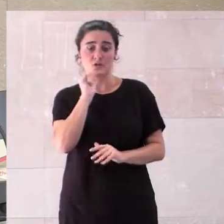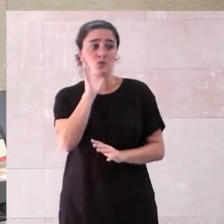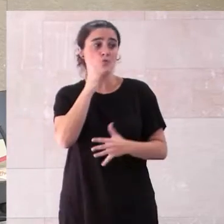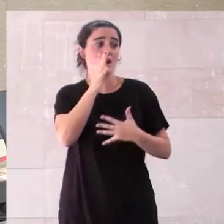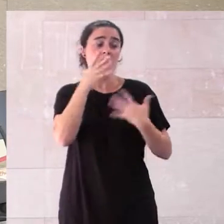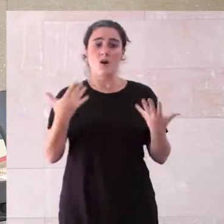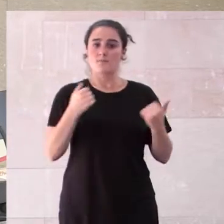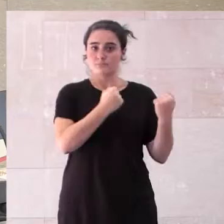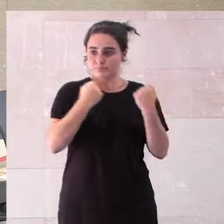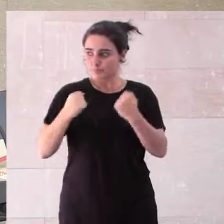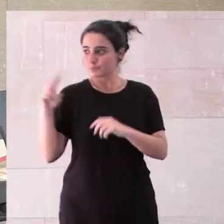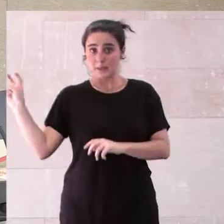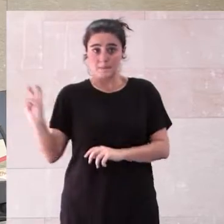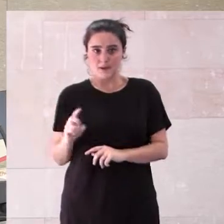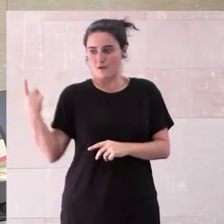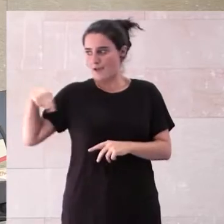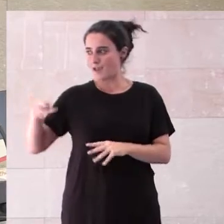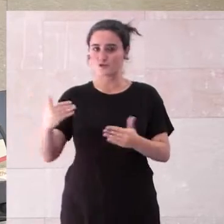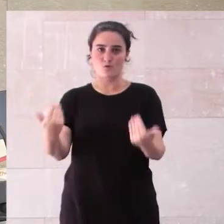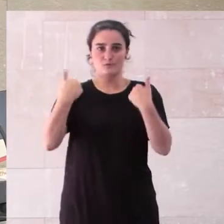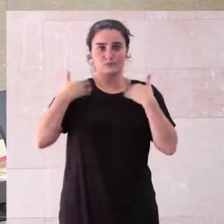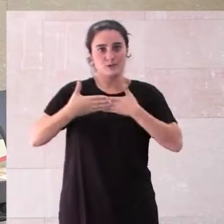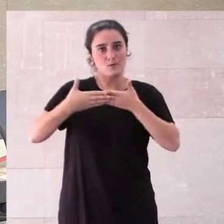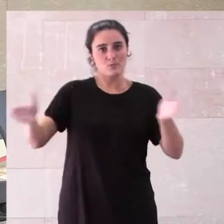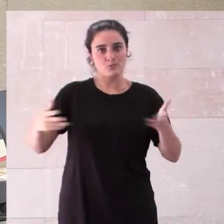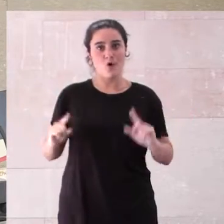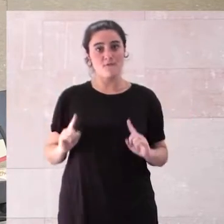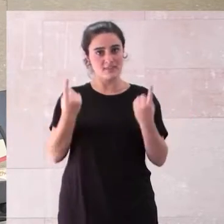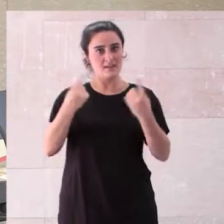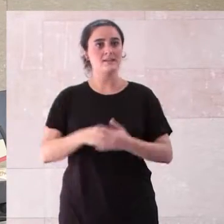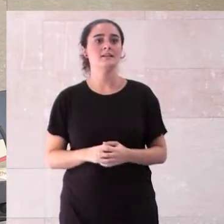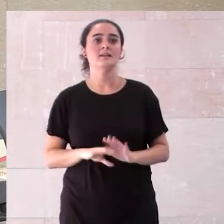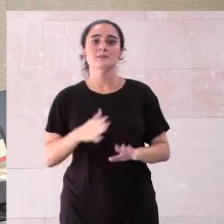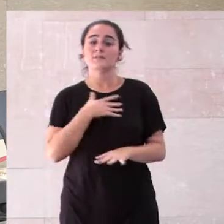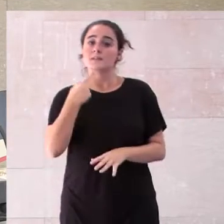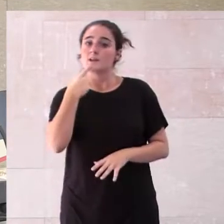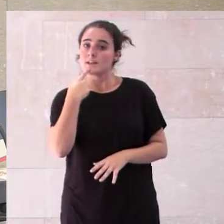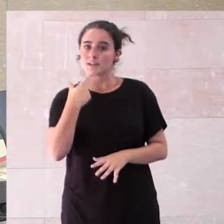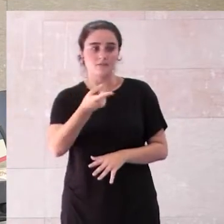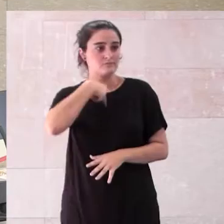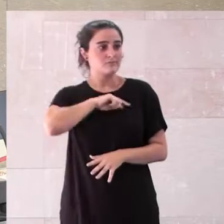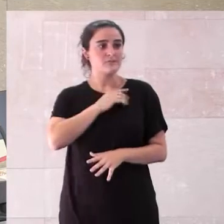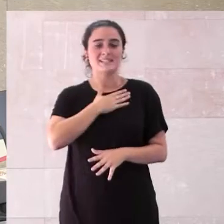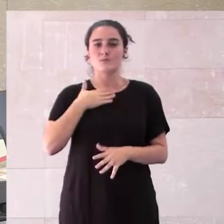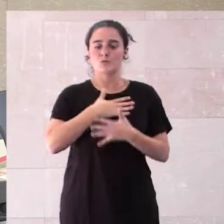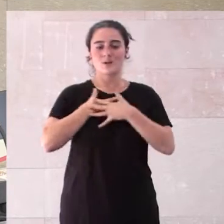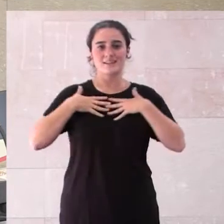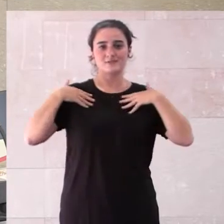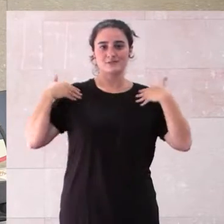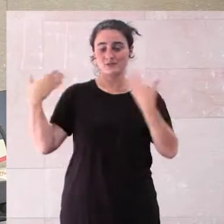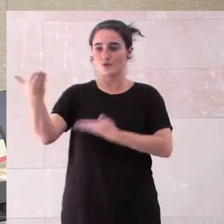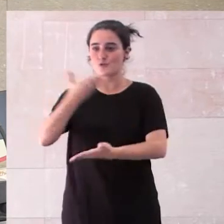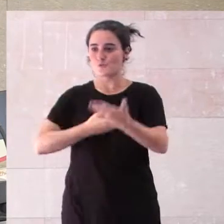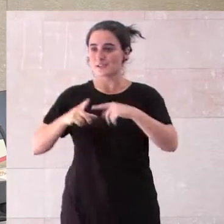las autoridades para que hagan la apertura oficial del acto, pero bueno, sí al menos decir que queremos compartir esta ilusión con todos y todas las